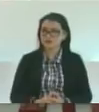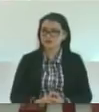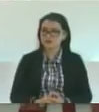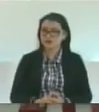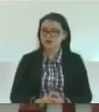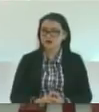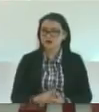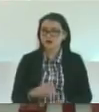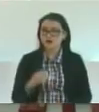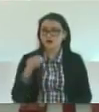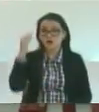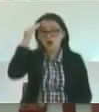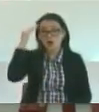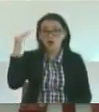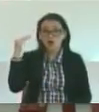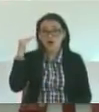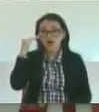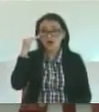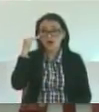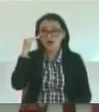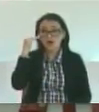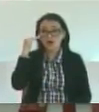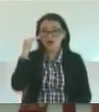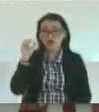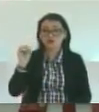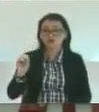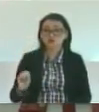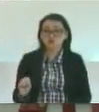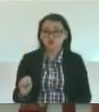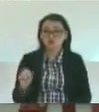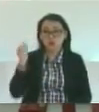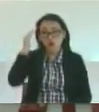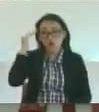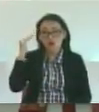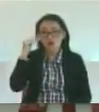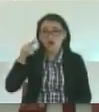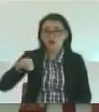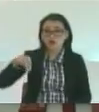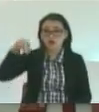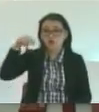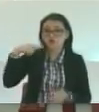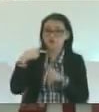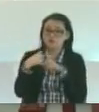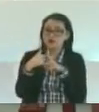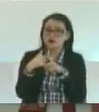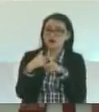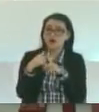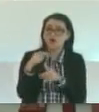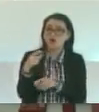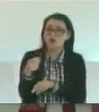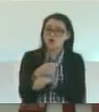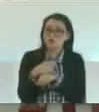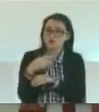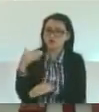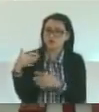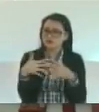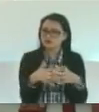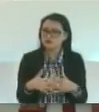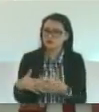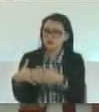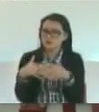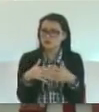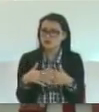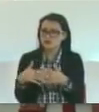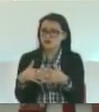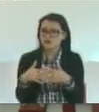de Corea, su presidente Kim Jong-un, y el gobierno de los Estados Unidos de Norteamérica son muy